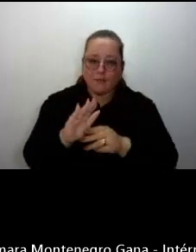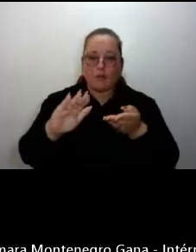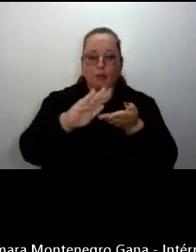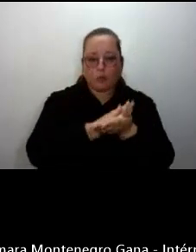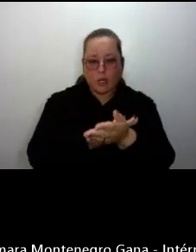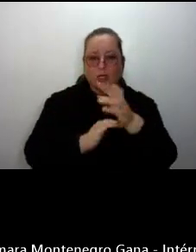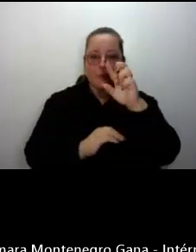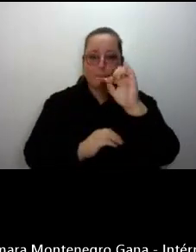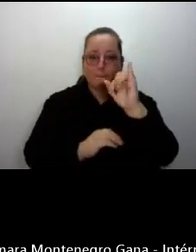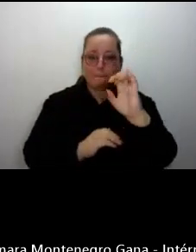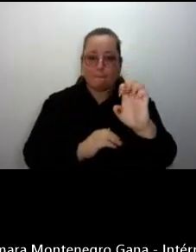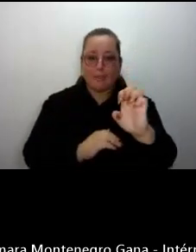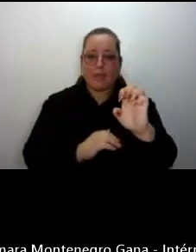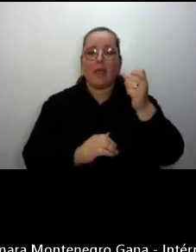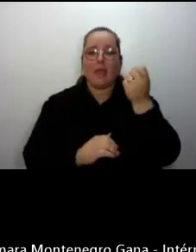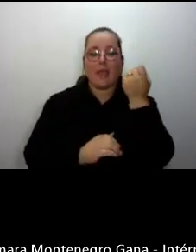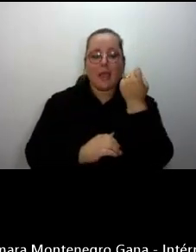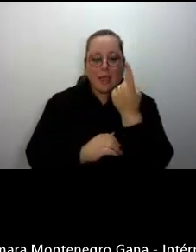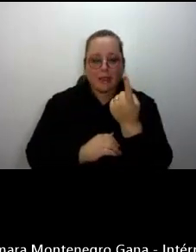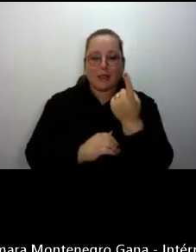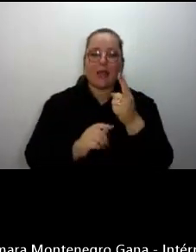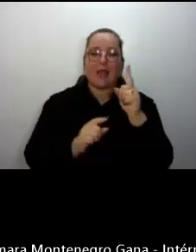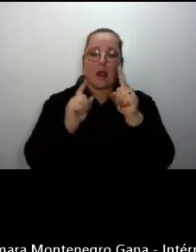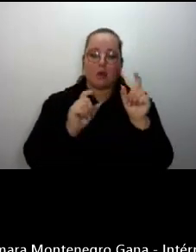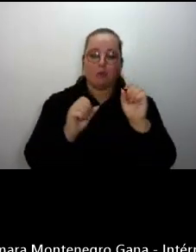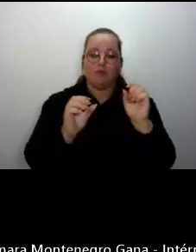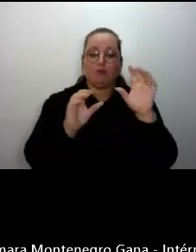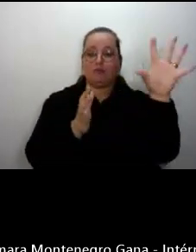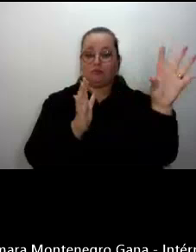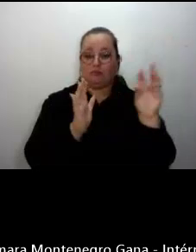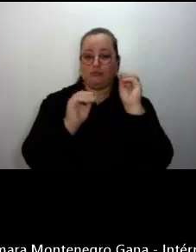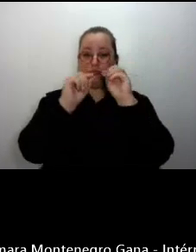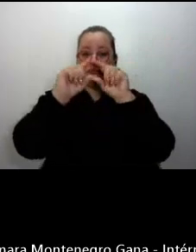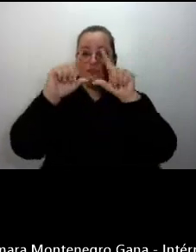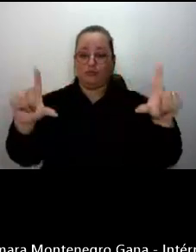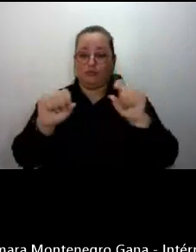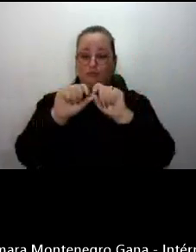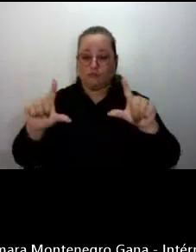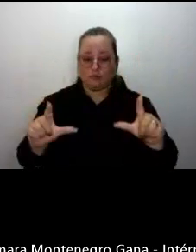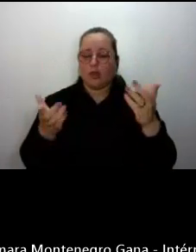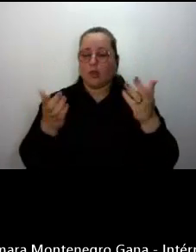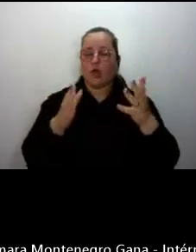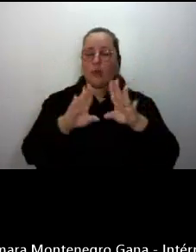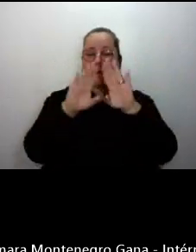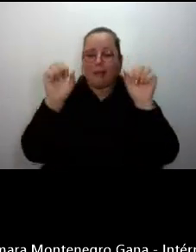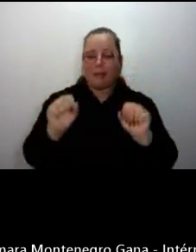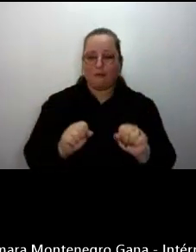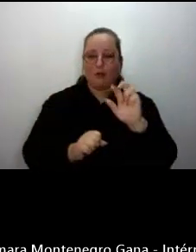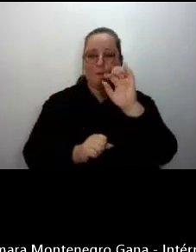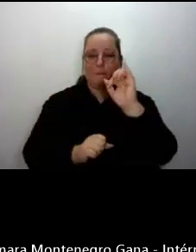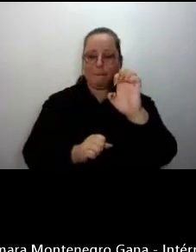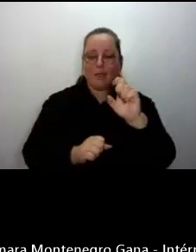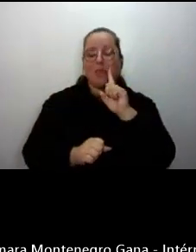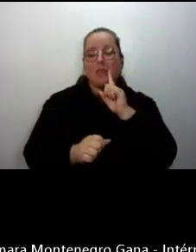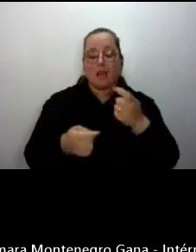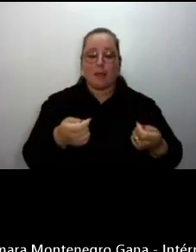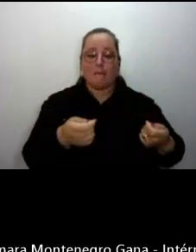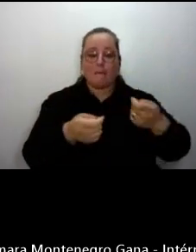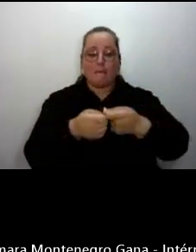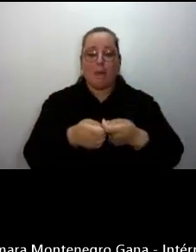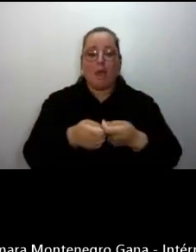PIE. Entender, ¿cierto?, y aquí hay unos pantallazos de cómo se presenta la plataforma PIE, que si bien la subvención se postula